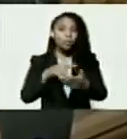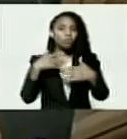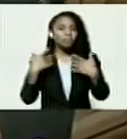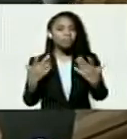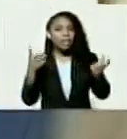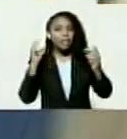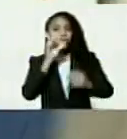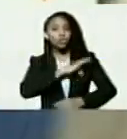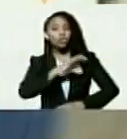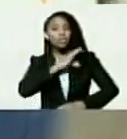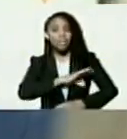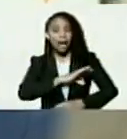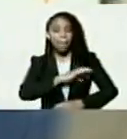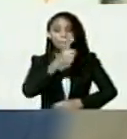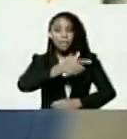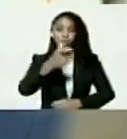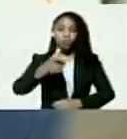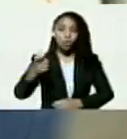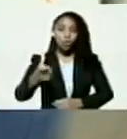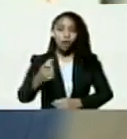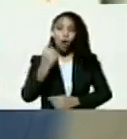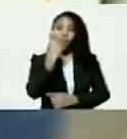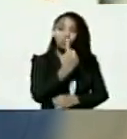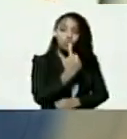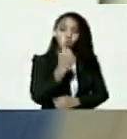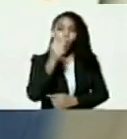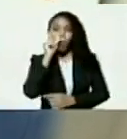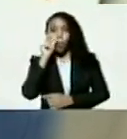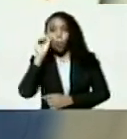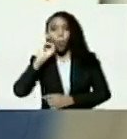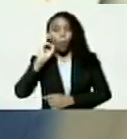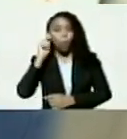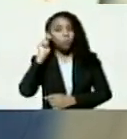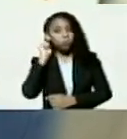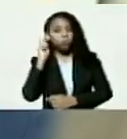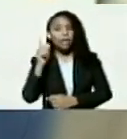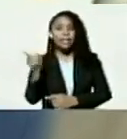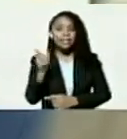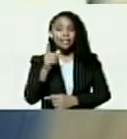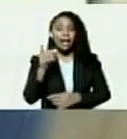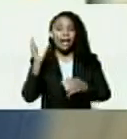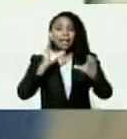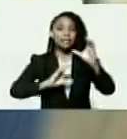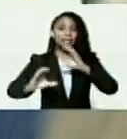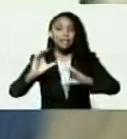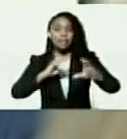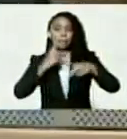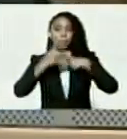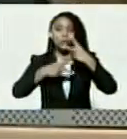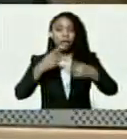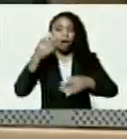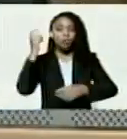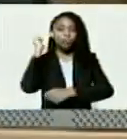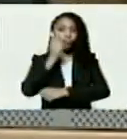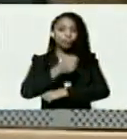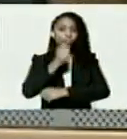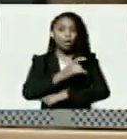la sociedad civil, 1 o una por las facultades de ciencias jurídicas y políticas de